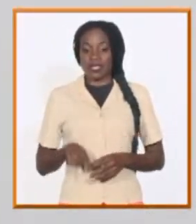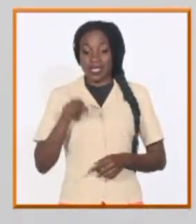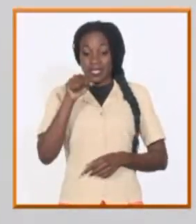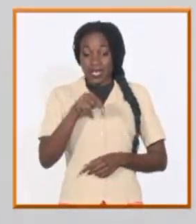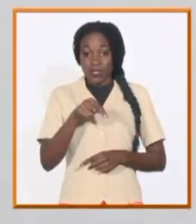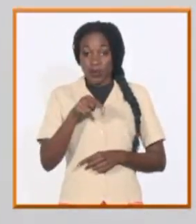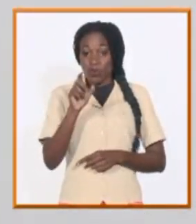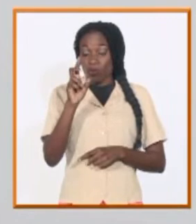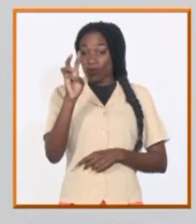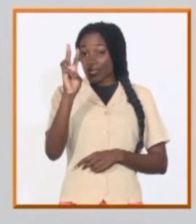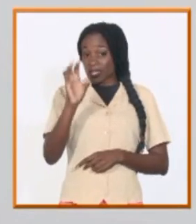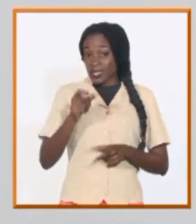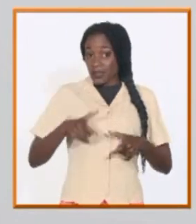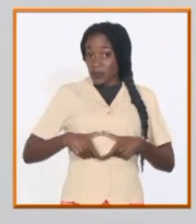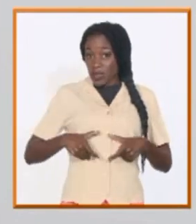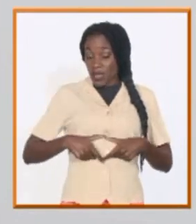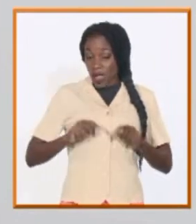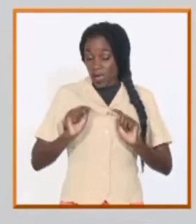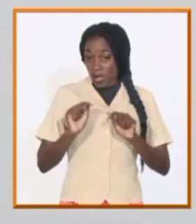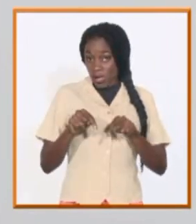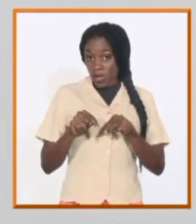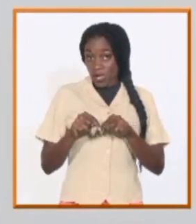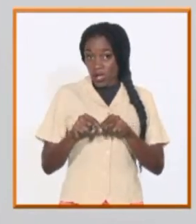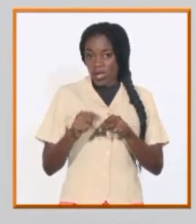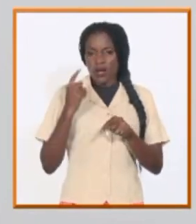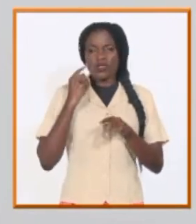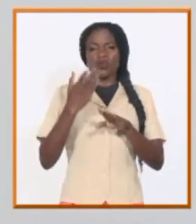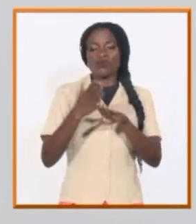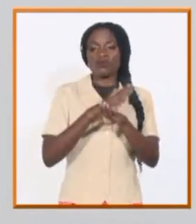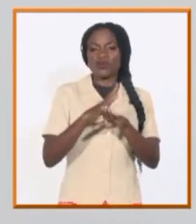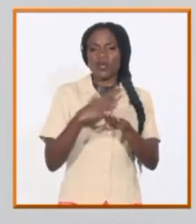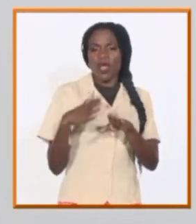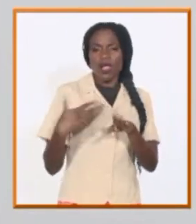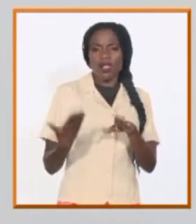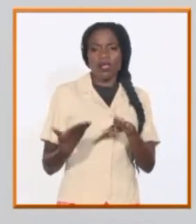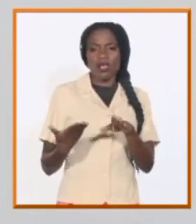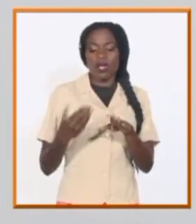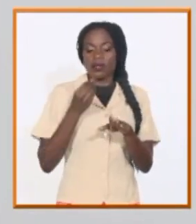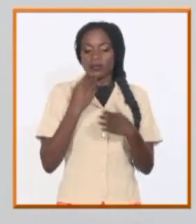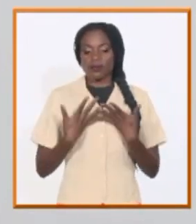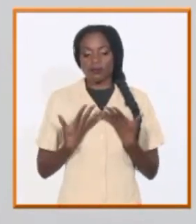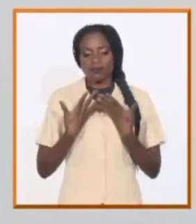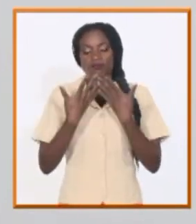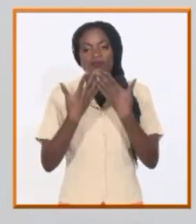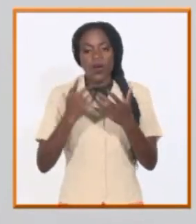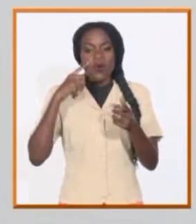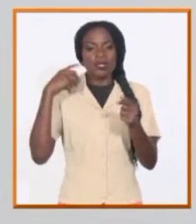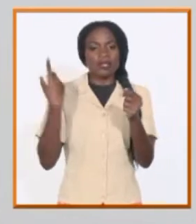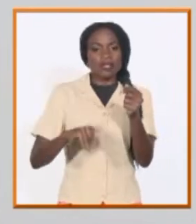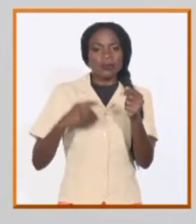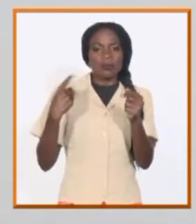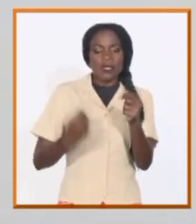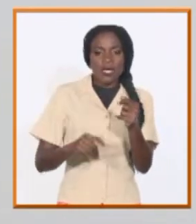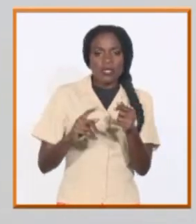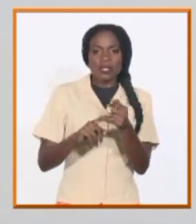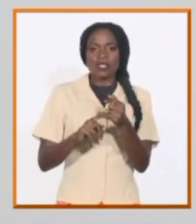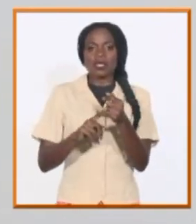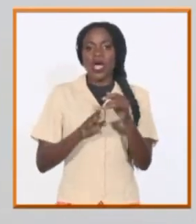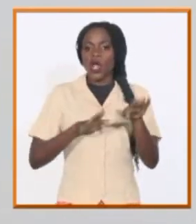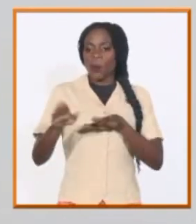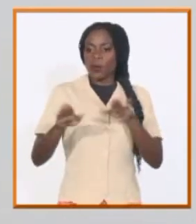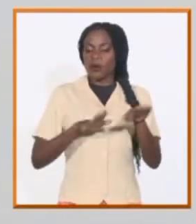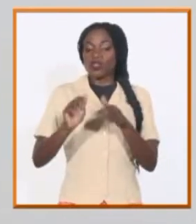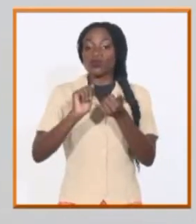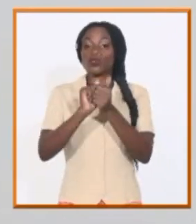títulos pues ha significado el aporte, la consagración de los atletas,